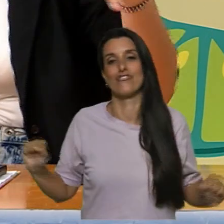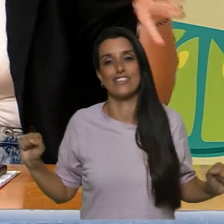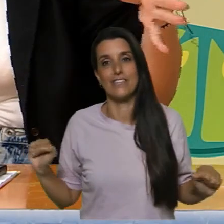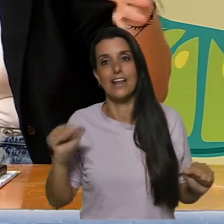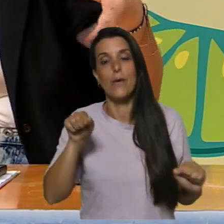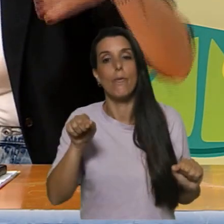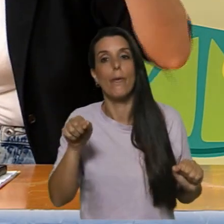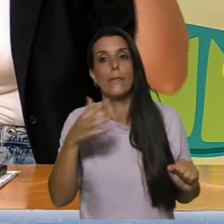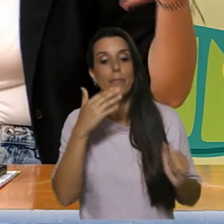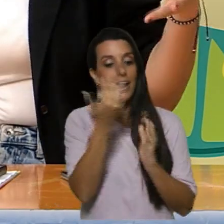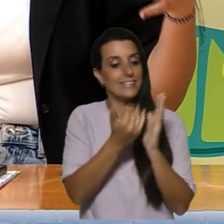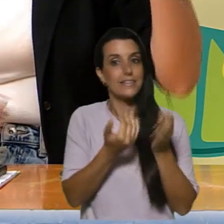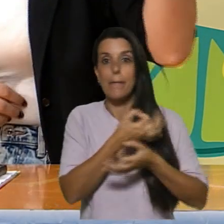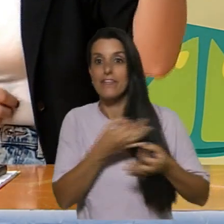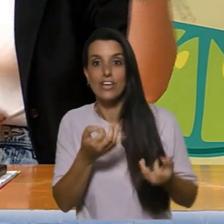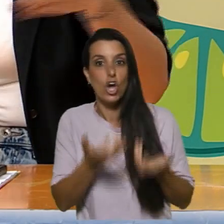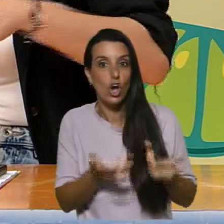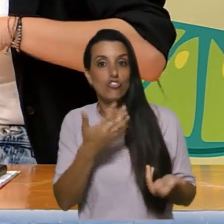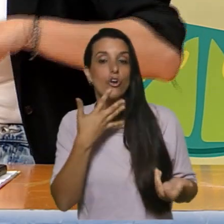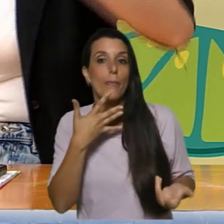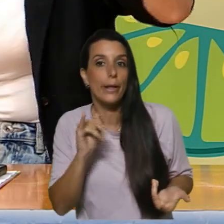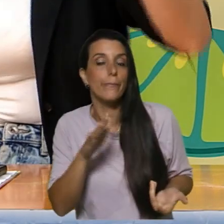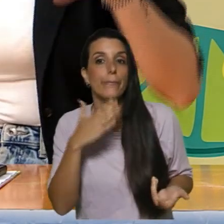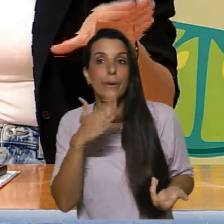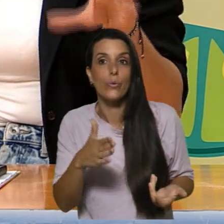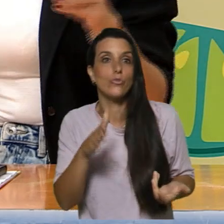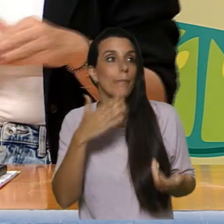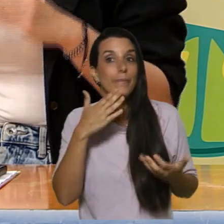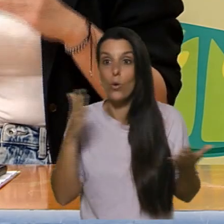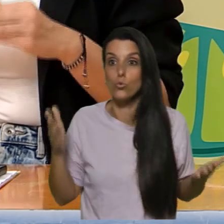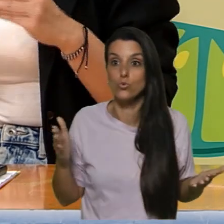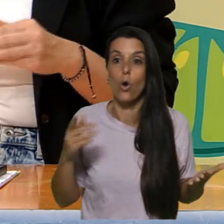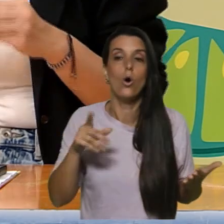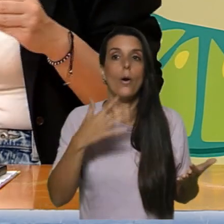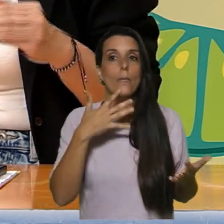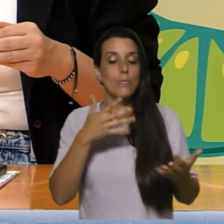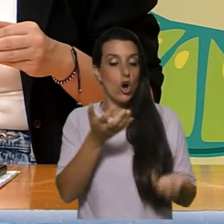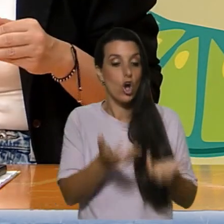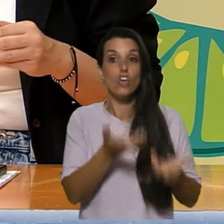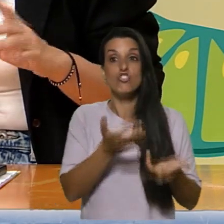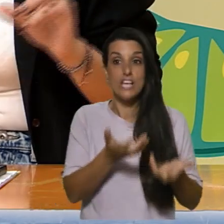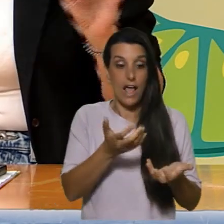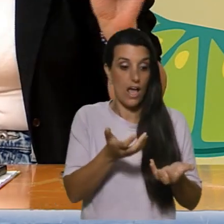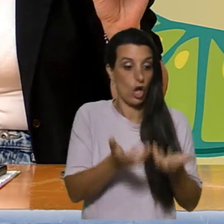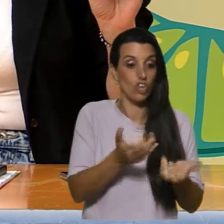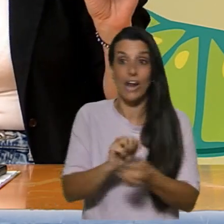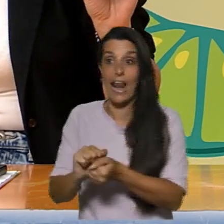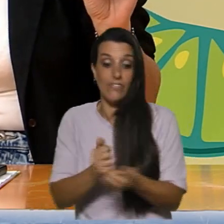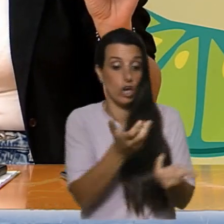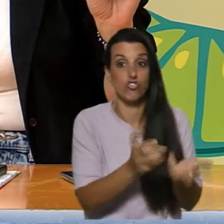esa receta, espectacular. Sí. Por ejemplo, yo pregunto, les pregunto, sí, ¿ustedes a medida que van cocinando, van